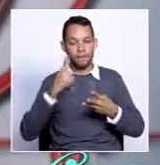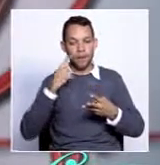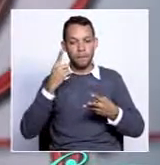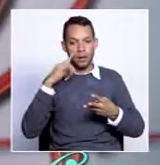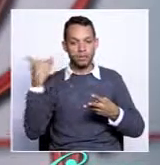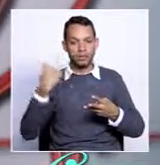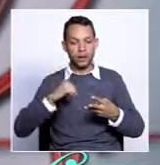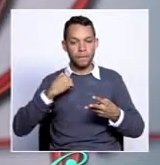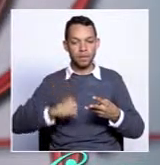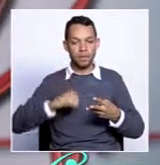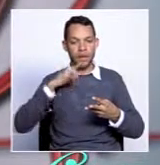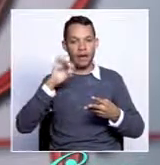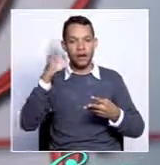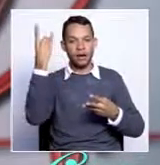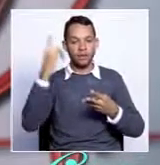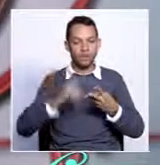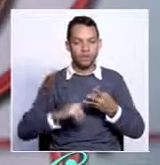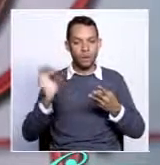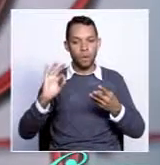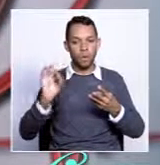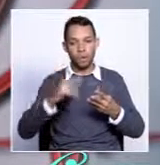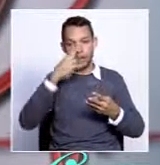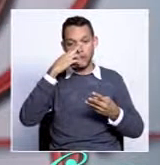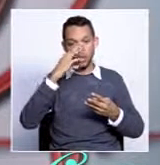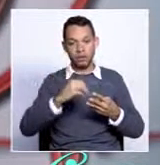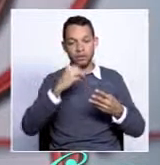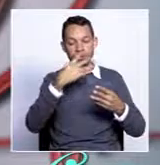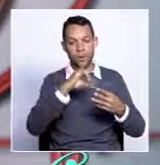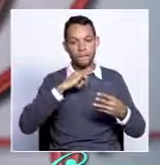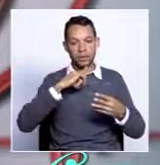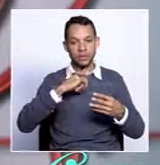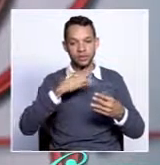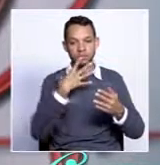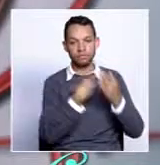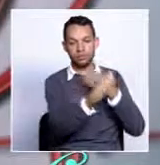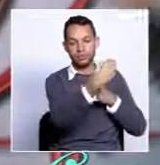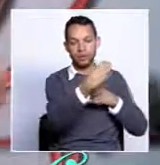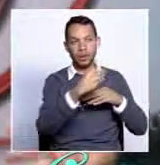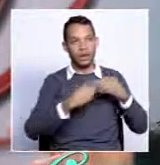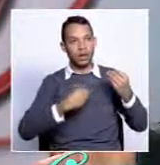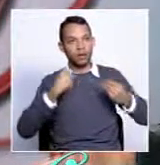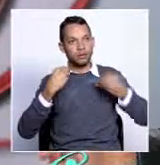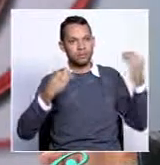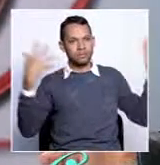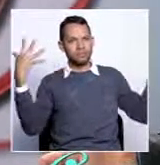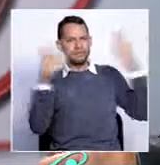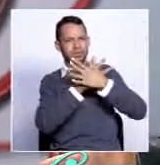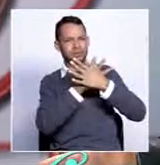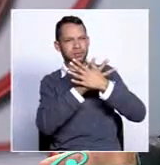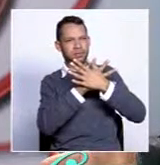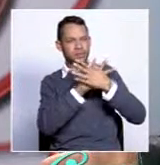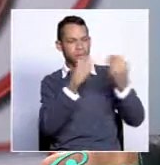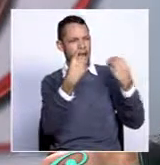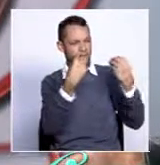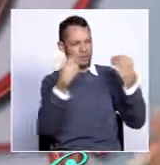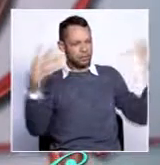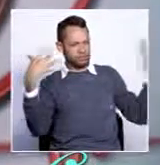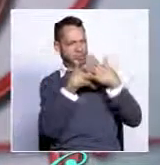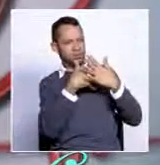hicieron tal diagnóstico a su hijo se lo van a llevar para el batallón y todas esas noticias así súbitas